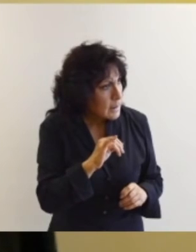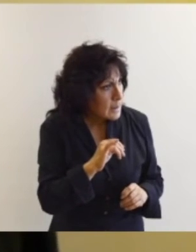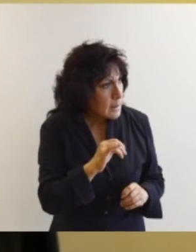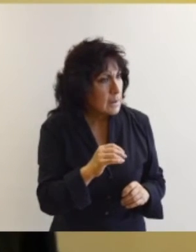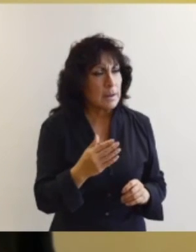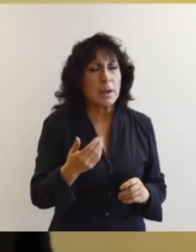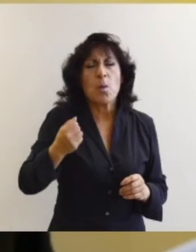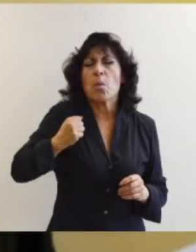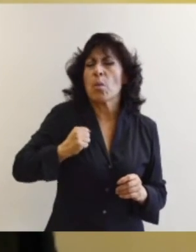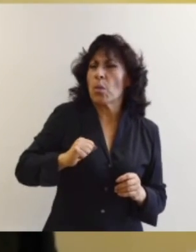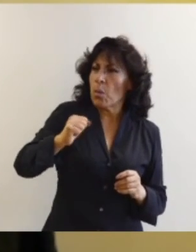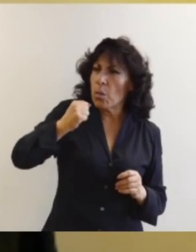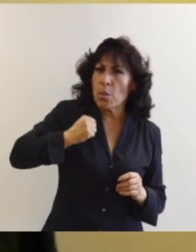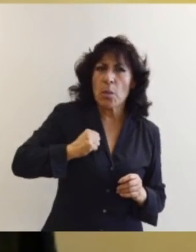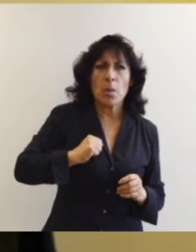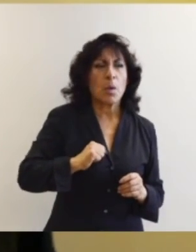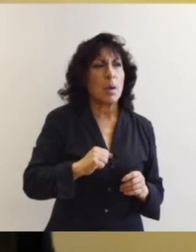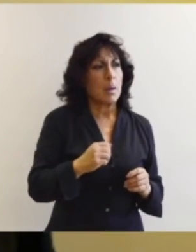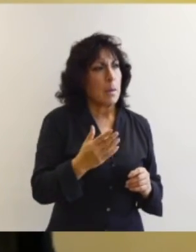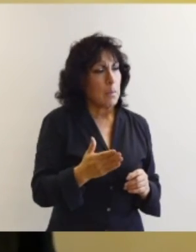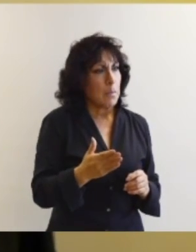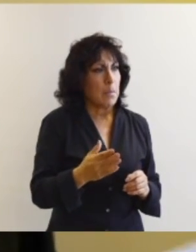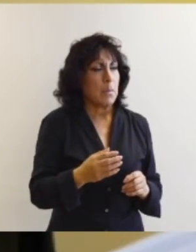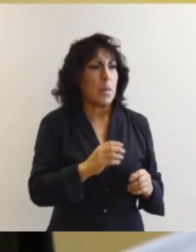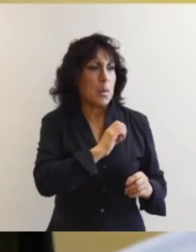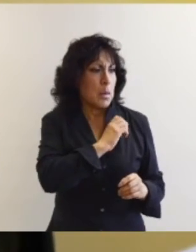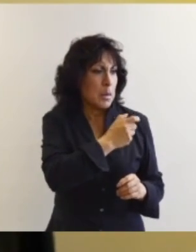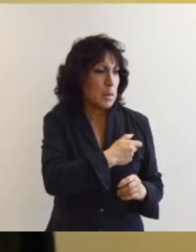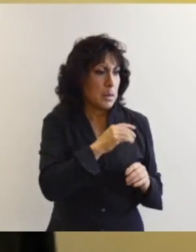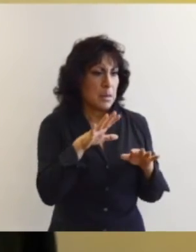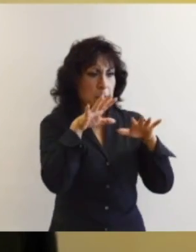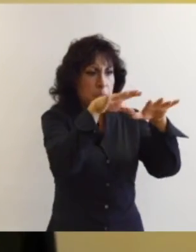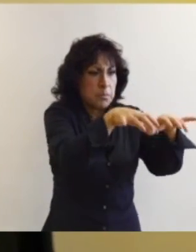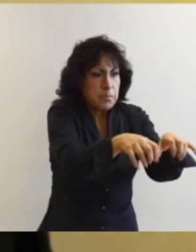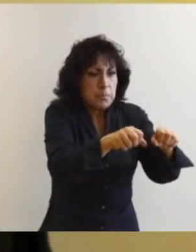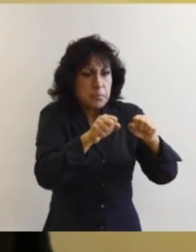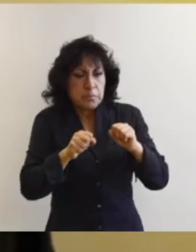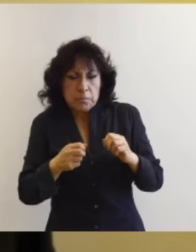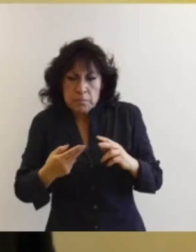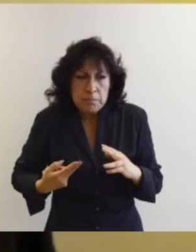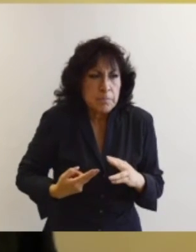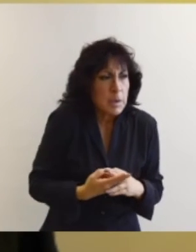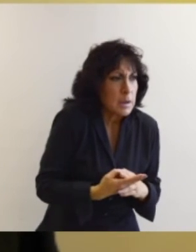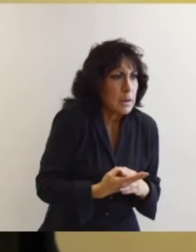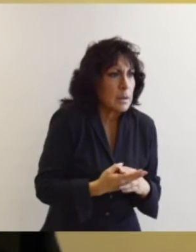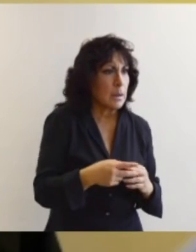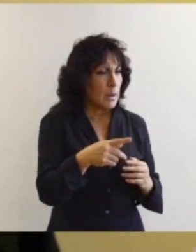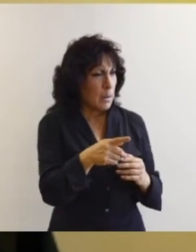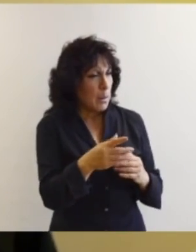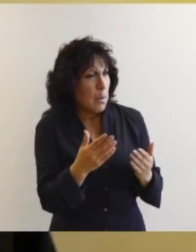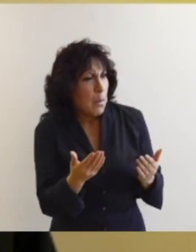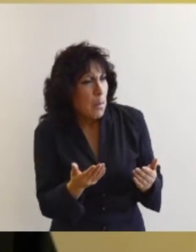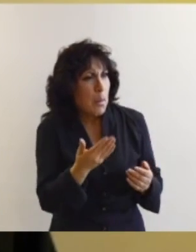hace siglos, a manos de los españoles, de los conquistadores.